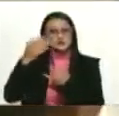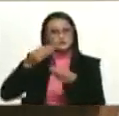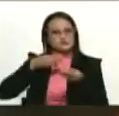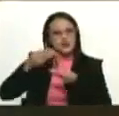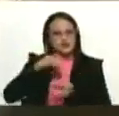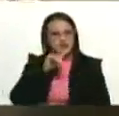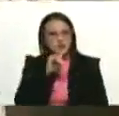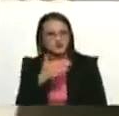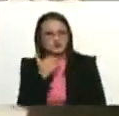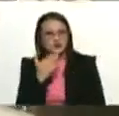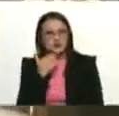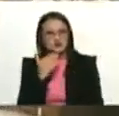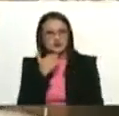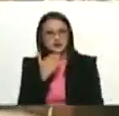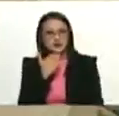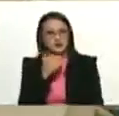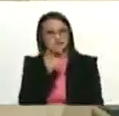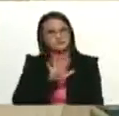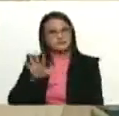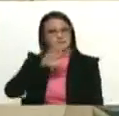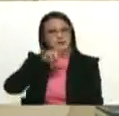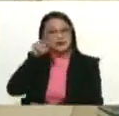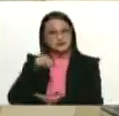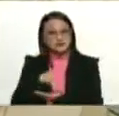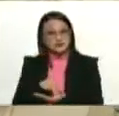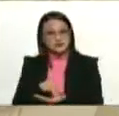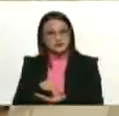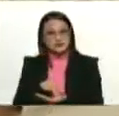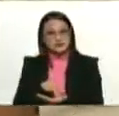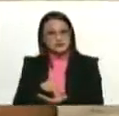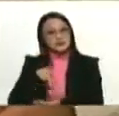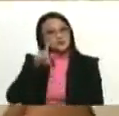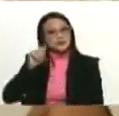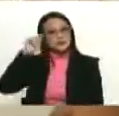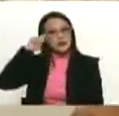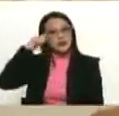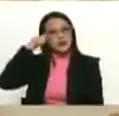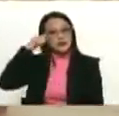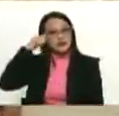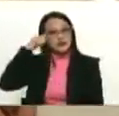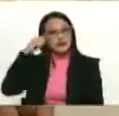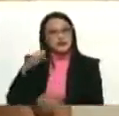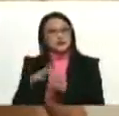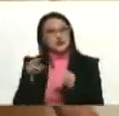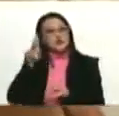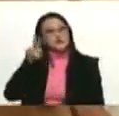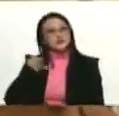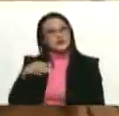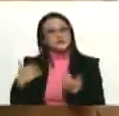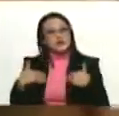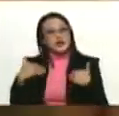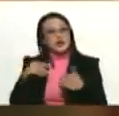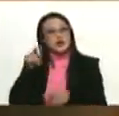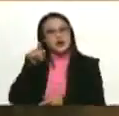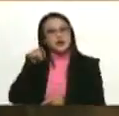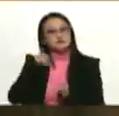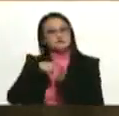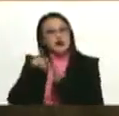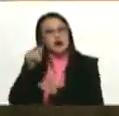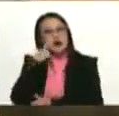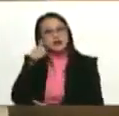este tipo de denuncias en todo el territorio nacional. También recordar que todos los miércoles en cada Plaza